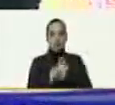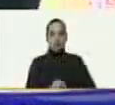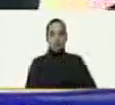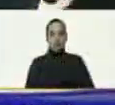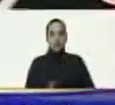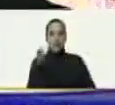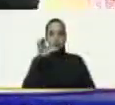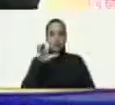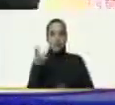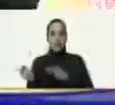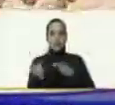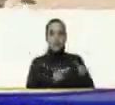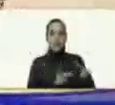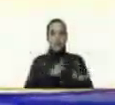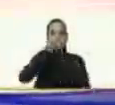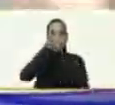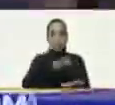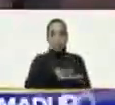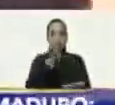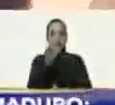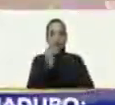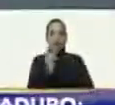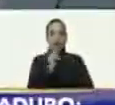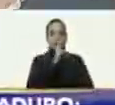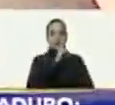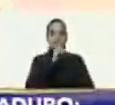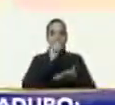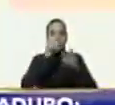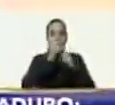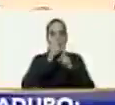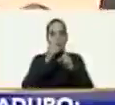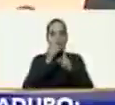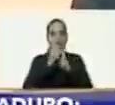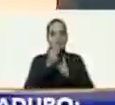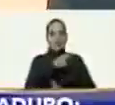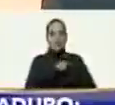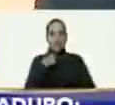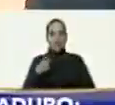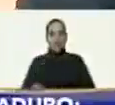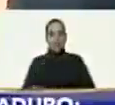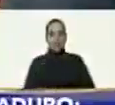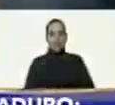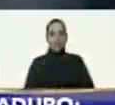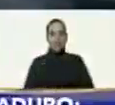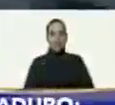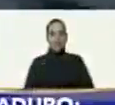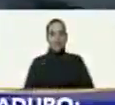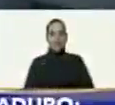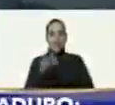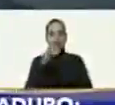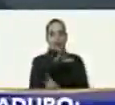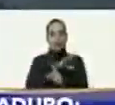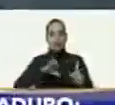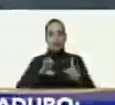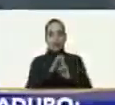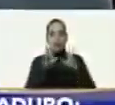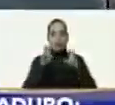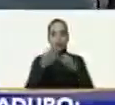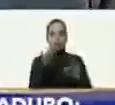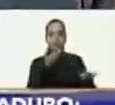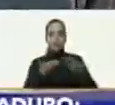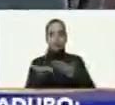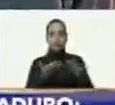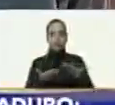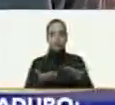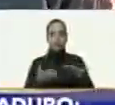invitado, sello con los caracteres chinos de imprenta, libros, país invitado, feria de libros, cultura, innovación, dinámica,